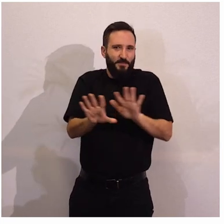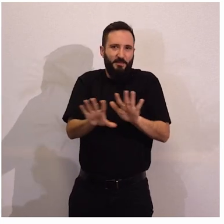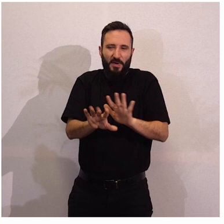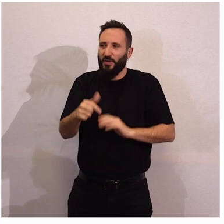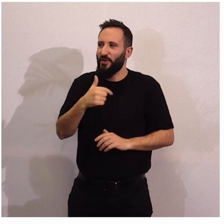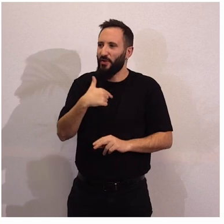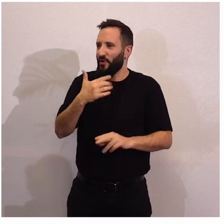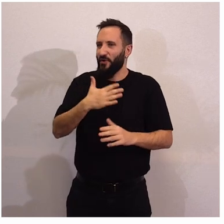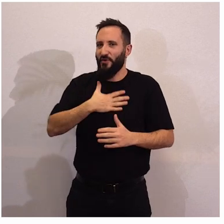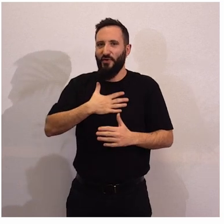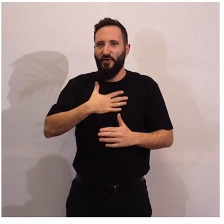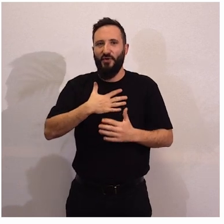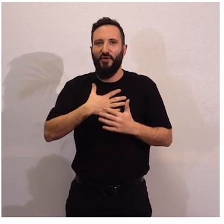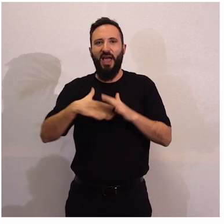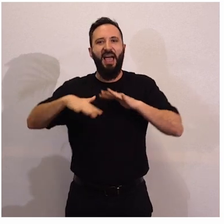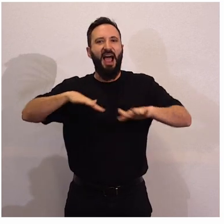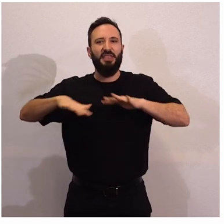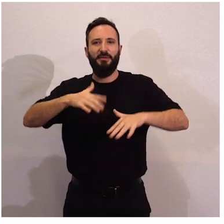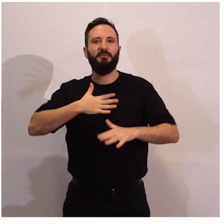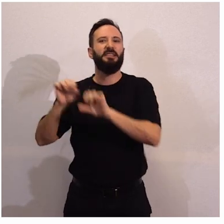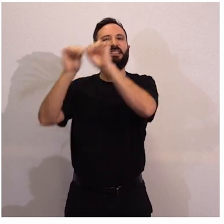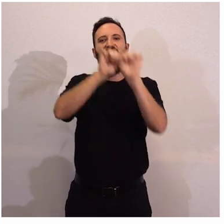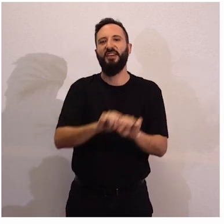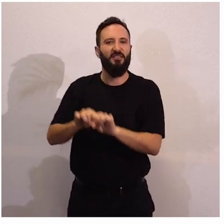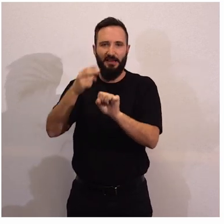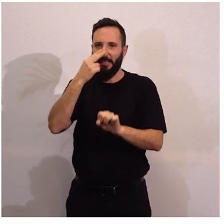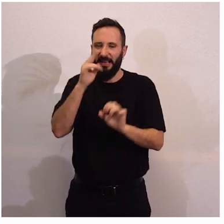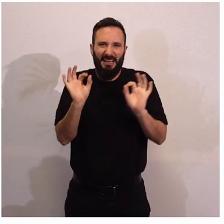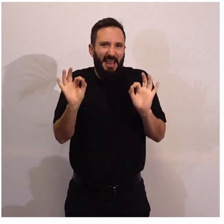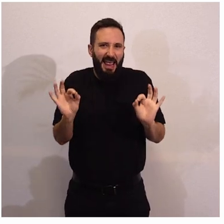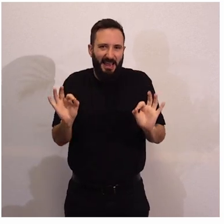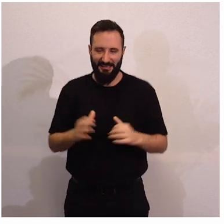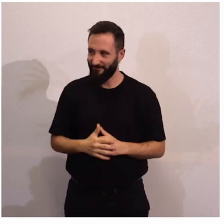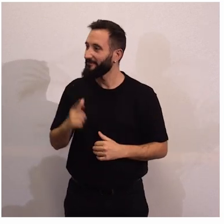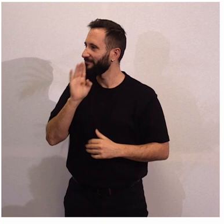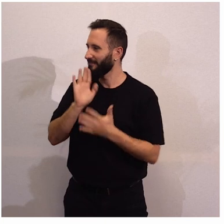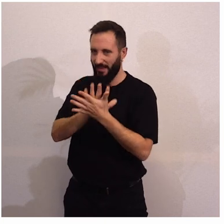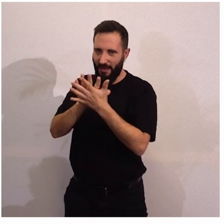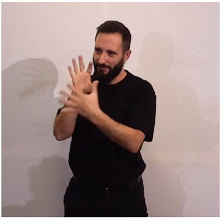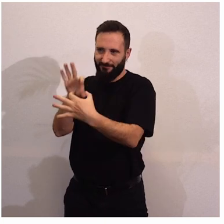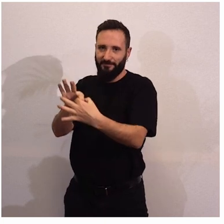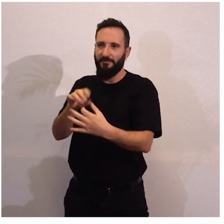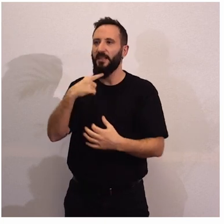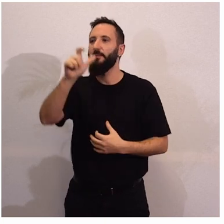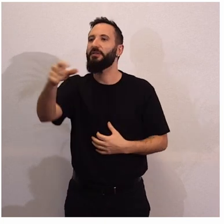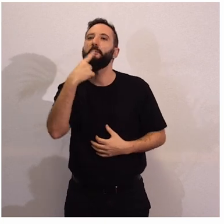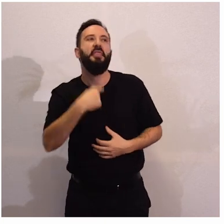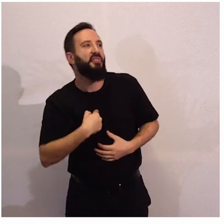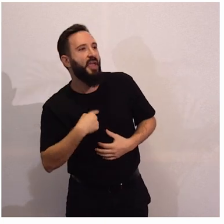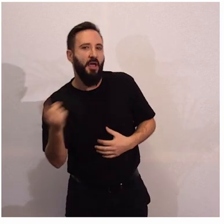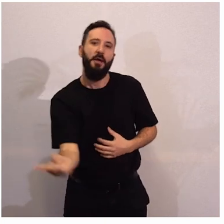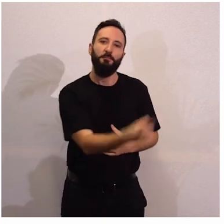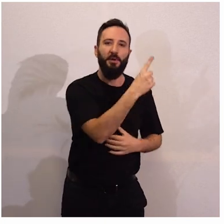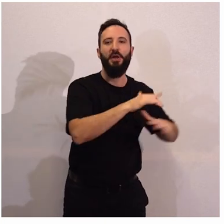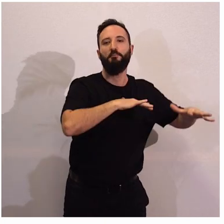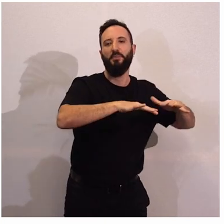yo misma me nombro activista de lo que yo quiero defender. Me refería a eso, sí. Como que nadie me dice, pues venga, puedes